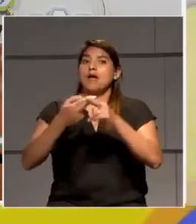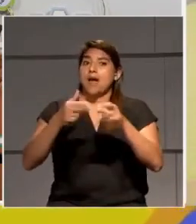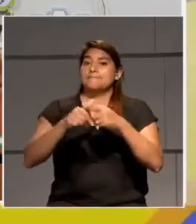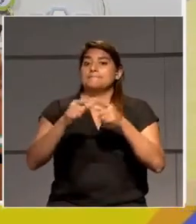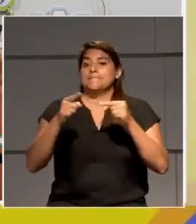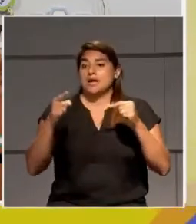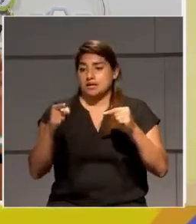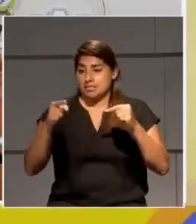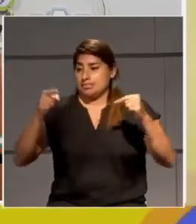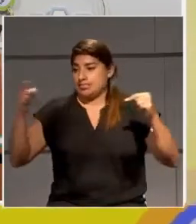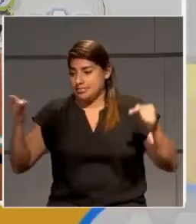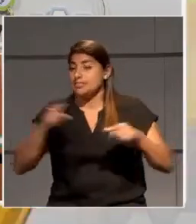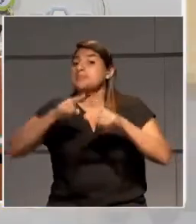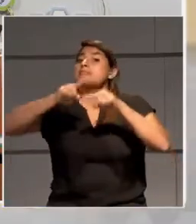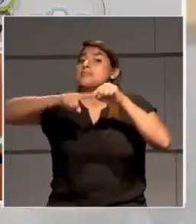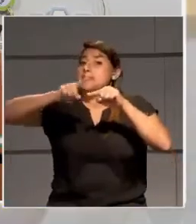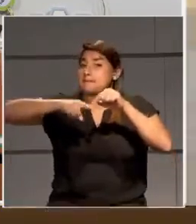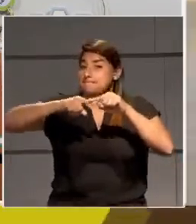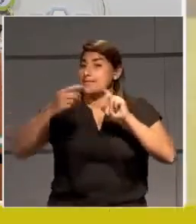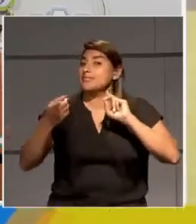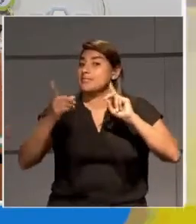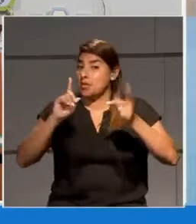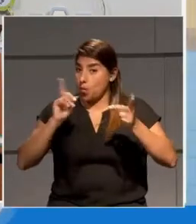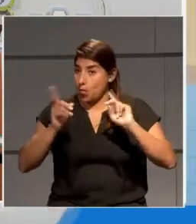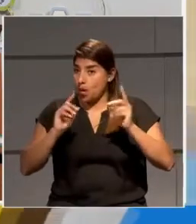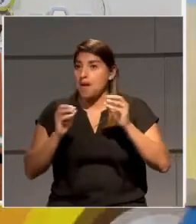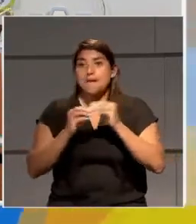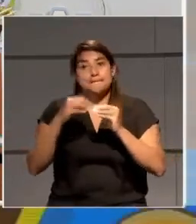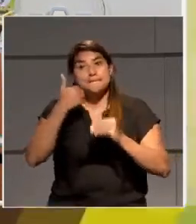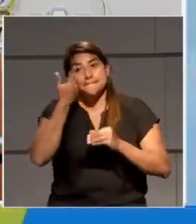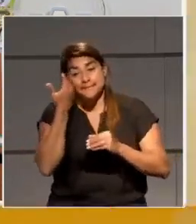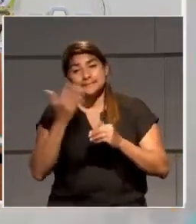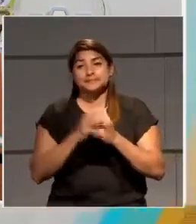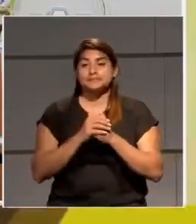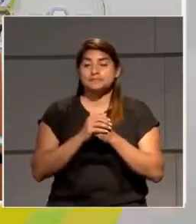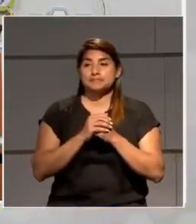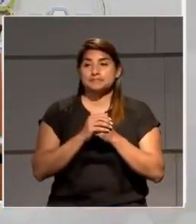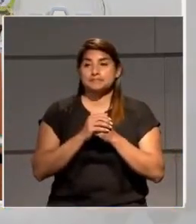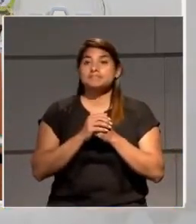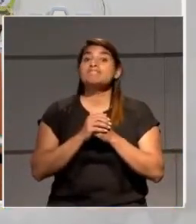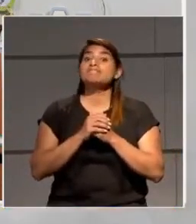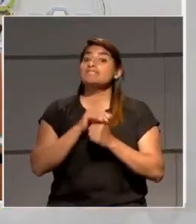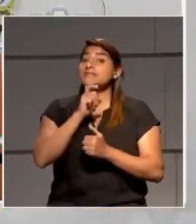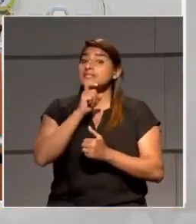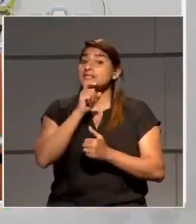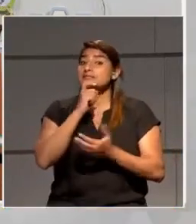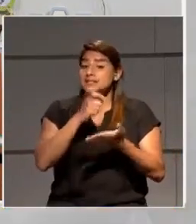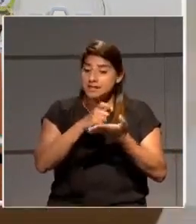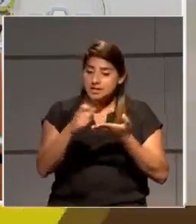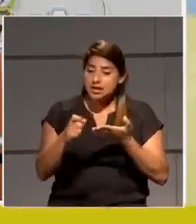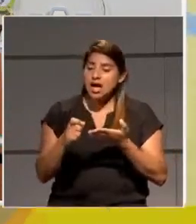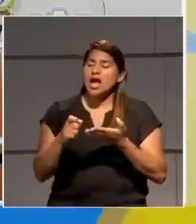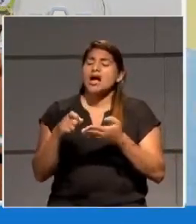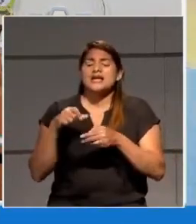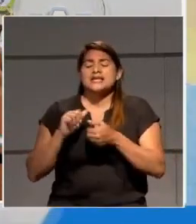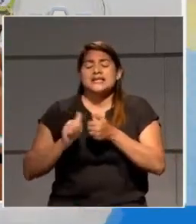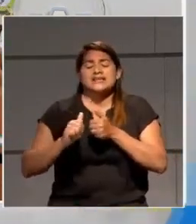apellidos, dependiendo de cuáles sean... Ah, sí. Va a estar difícil y un poquito.